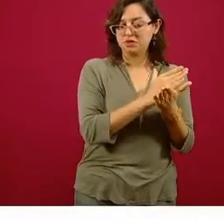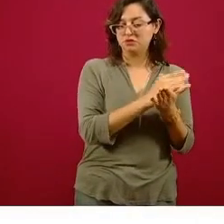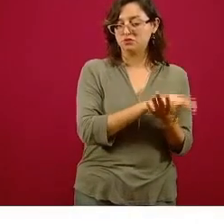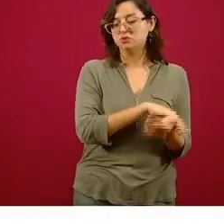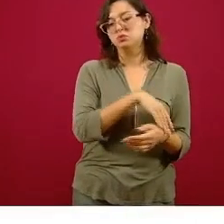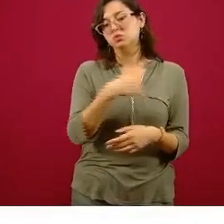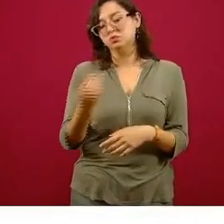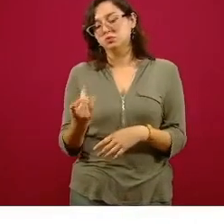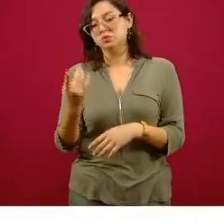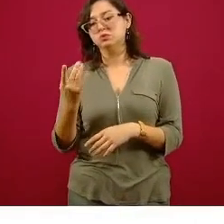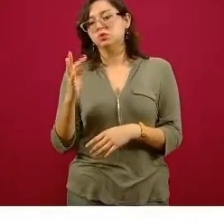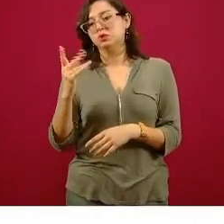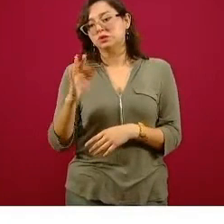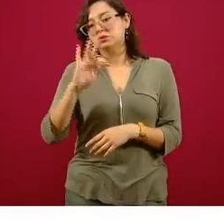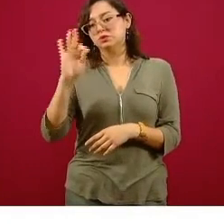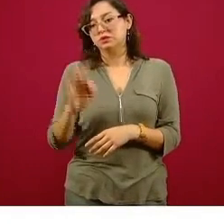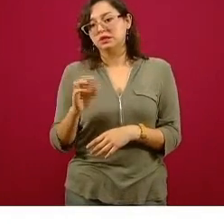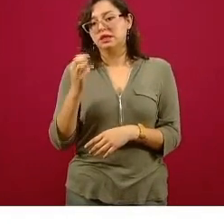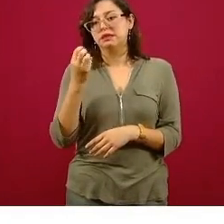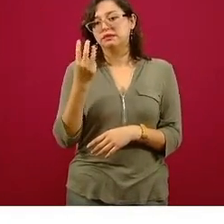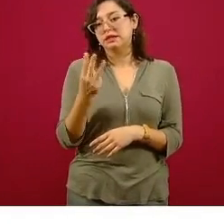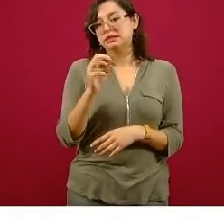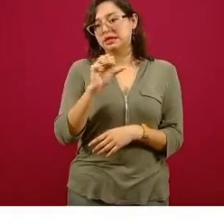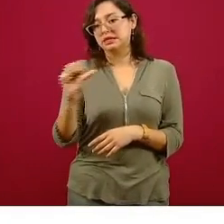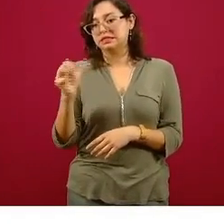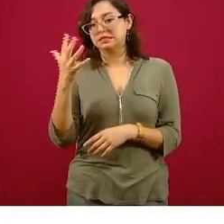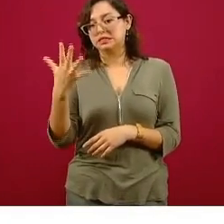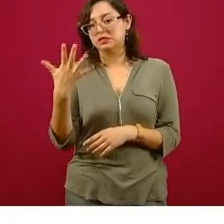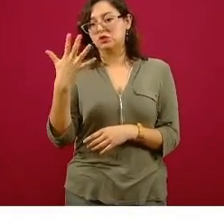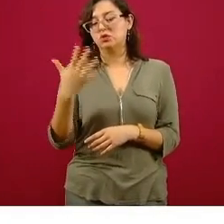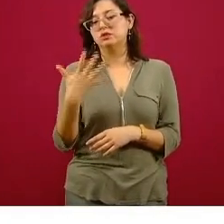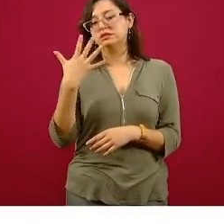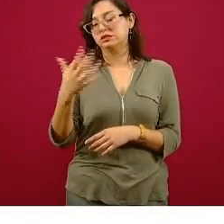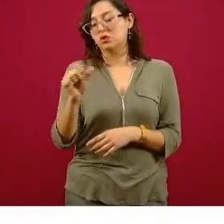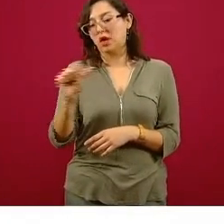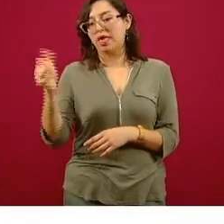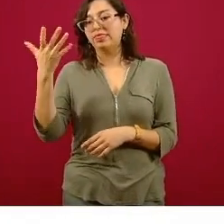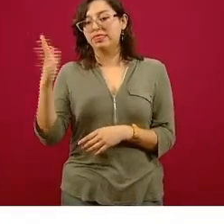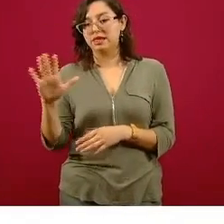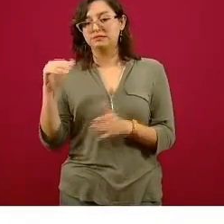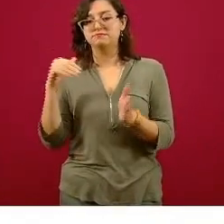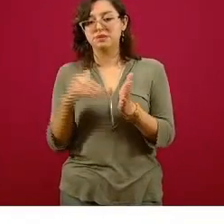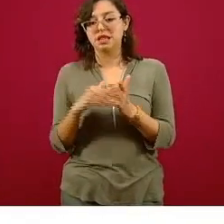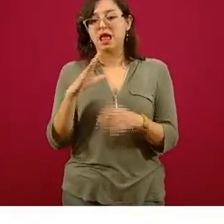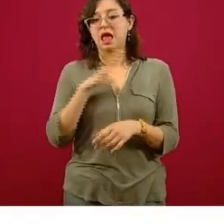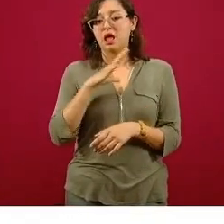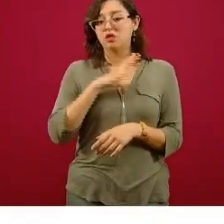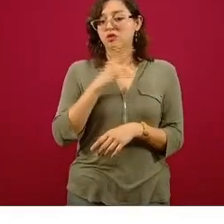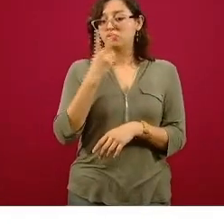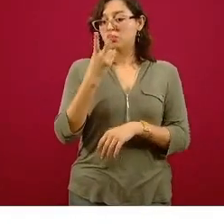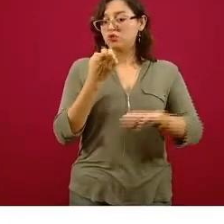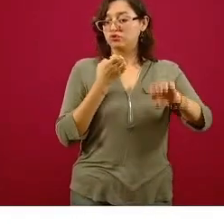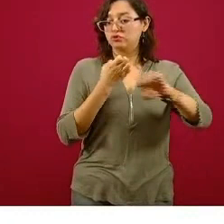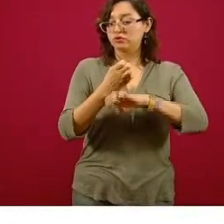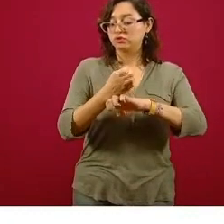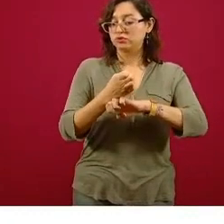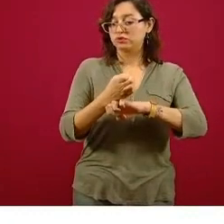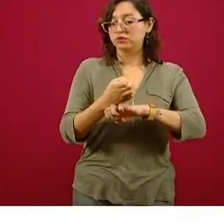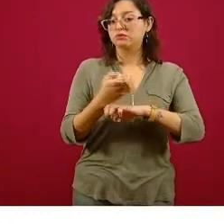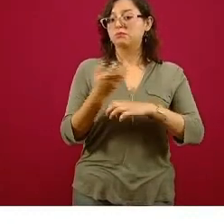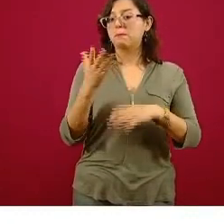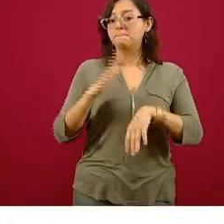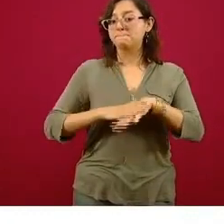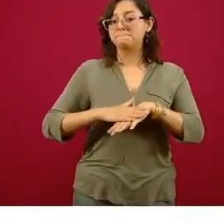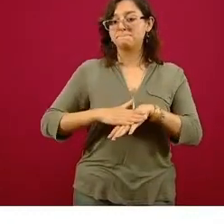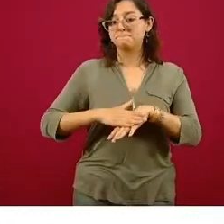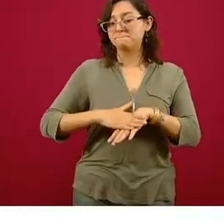3 a 5, de 5 a 10,000, pero tenemos también dos entidades federativas que están en el rango